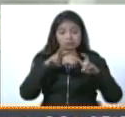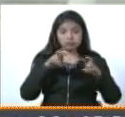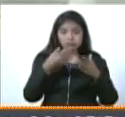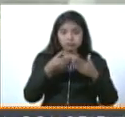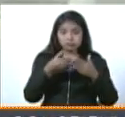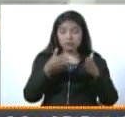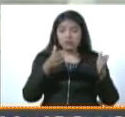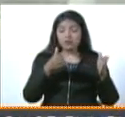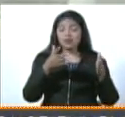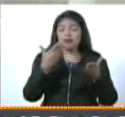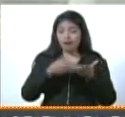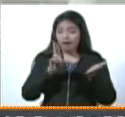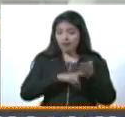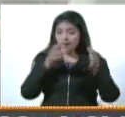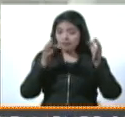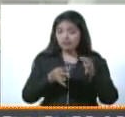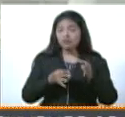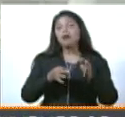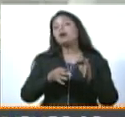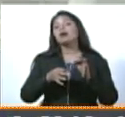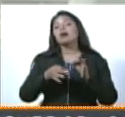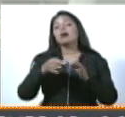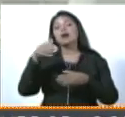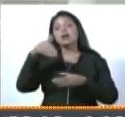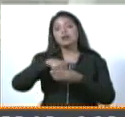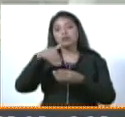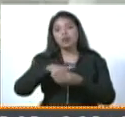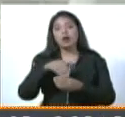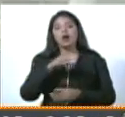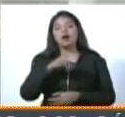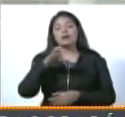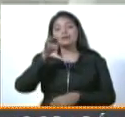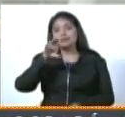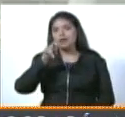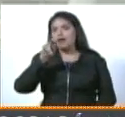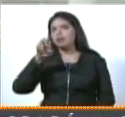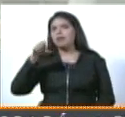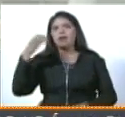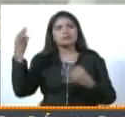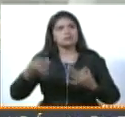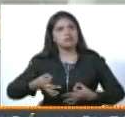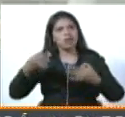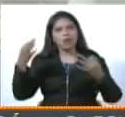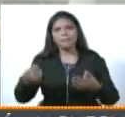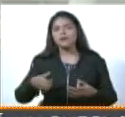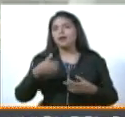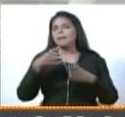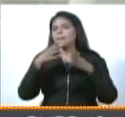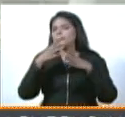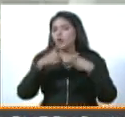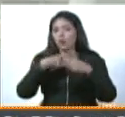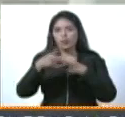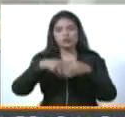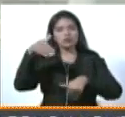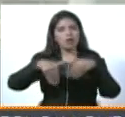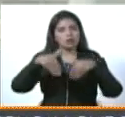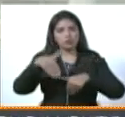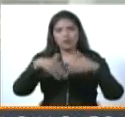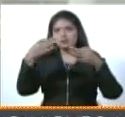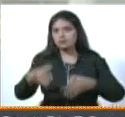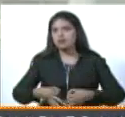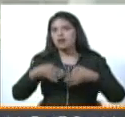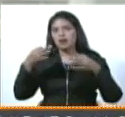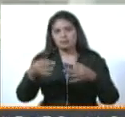garantías electorales que el Consejo Nacional Electoral siempre ofrece para cada proceso electoral están